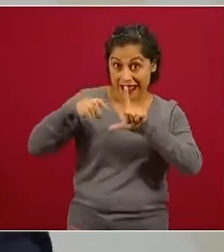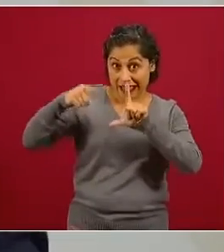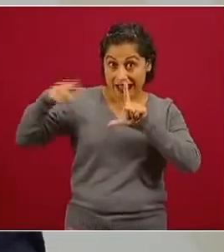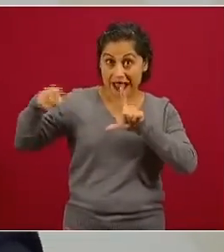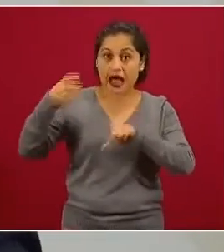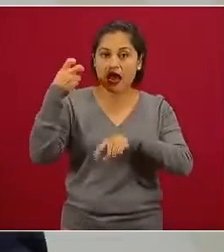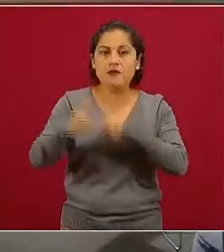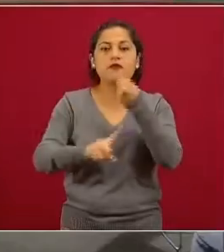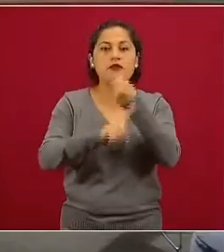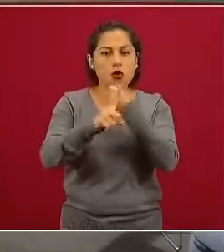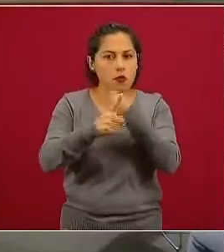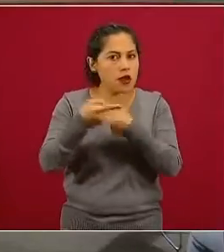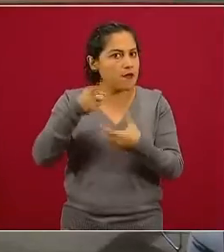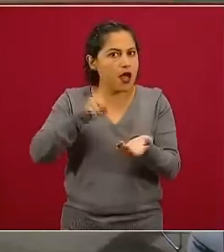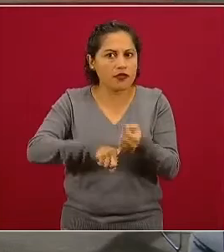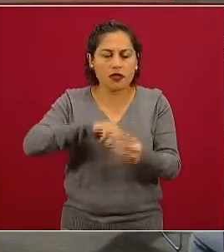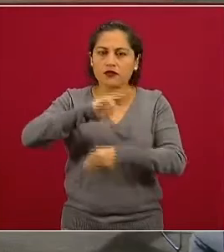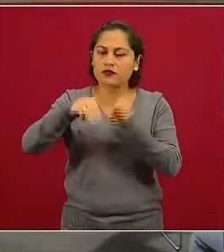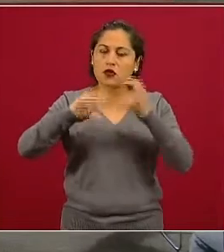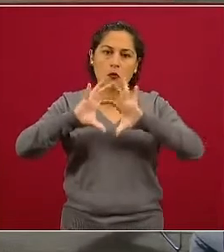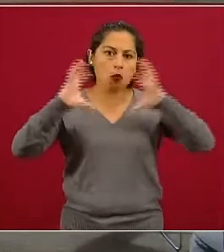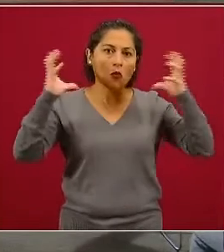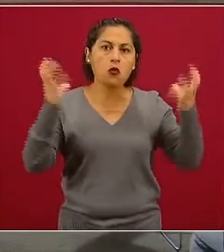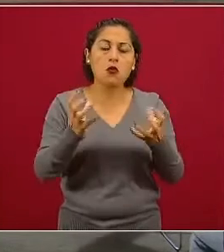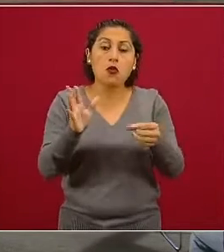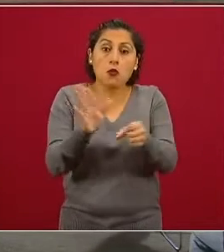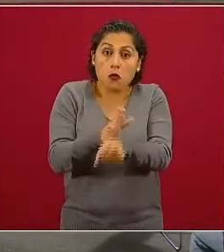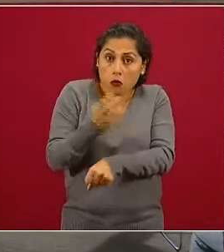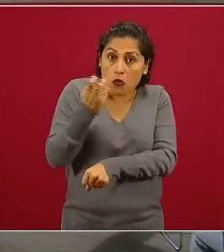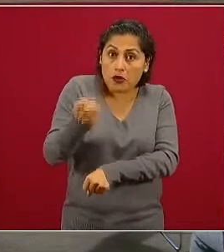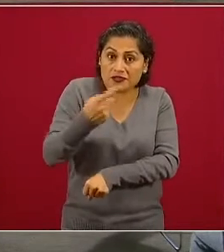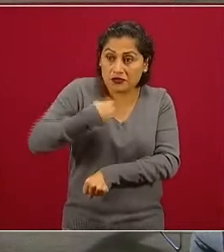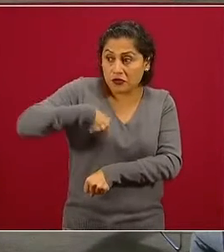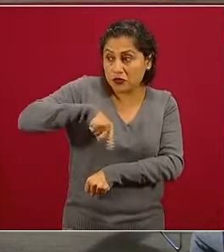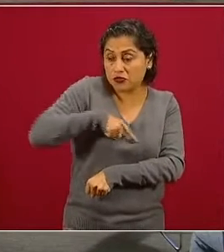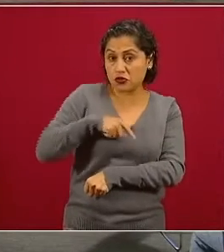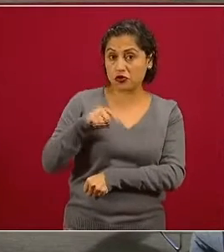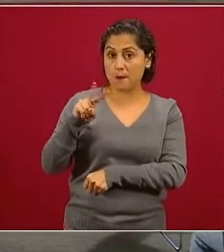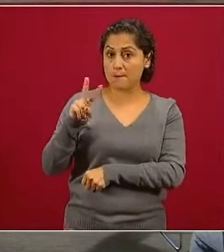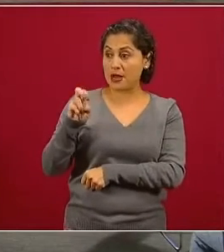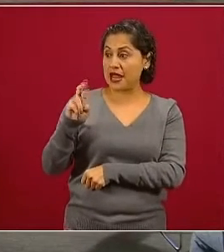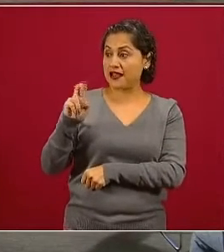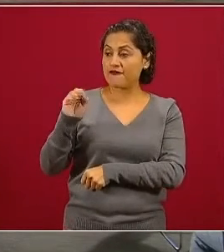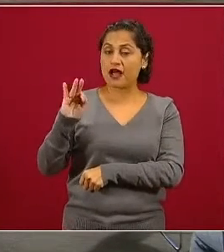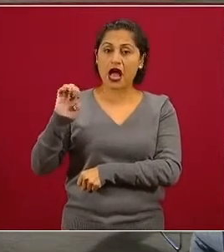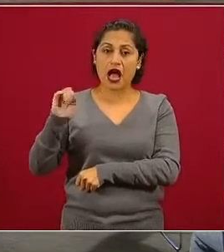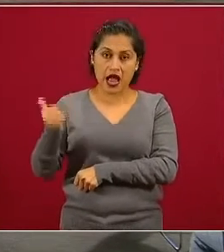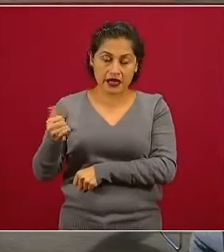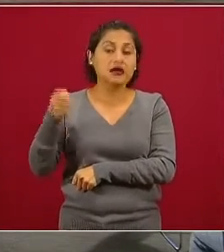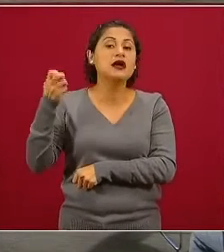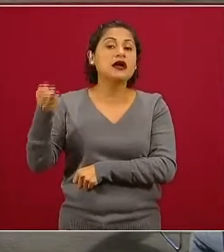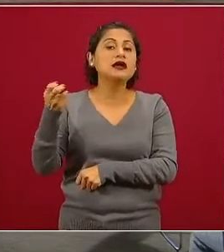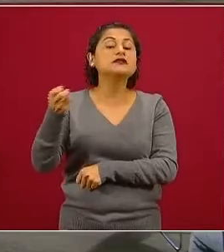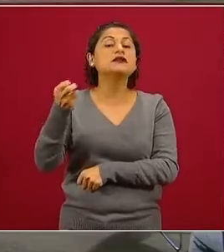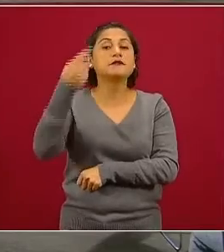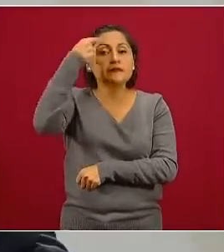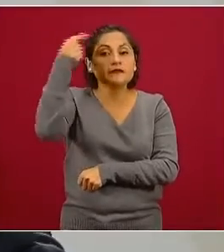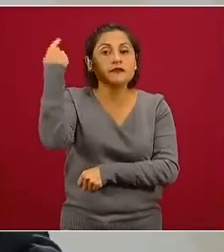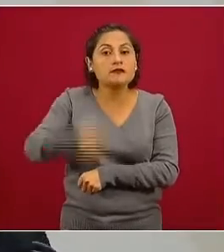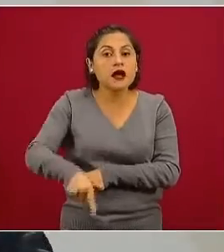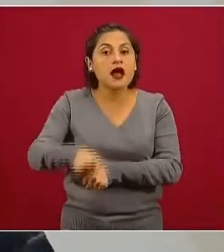estos son mensajes malintencionados, que de hecho acaban matando gente y volviendo mucho más largo